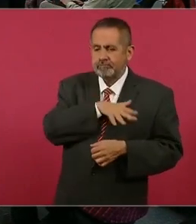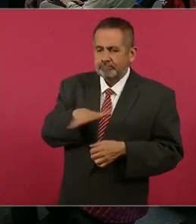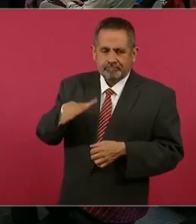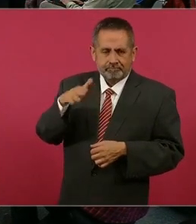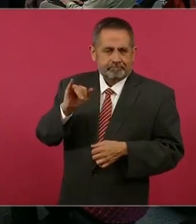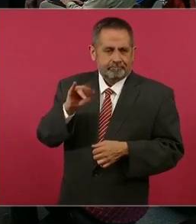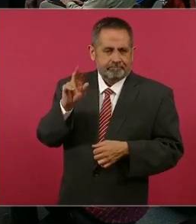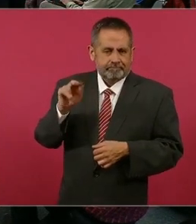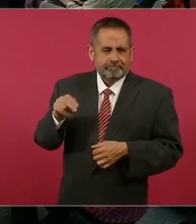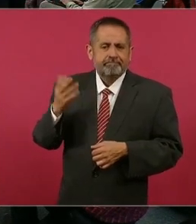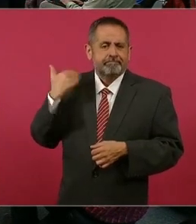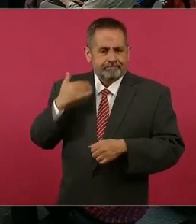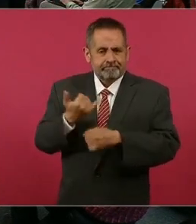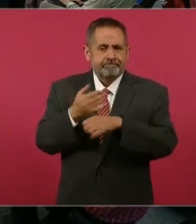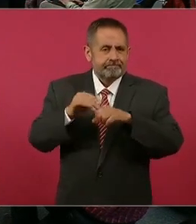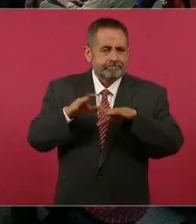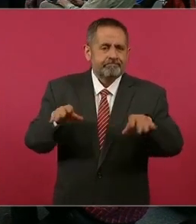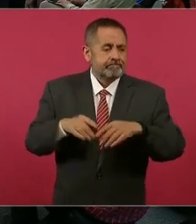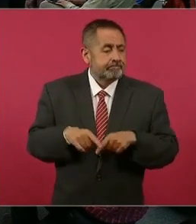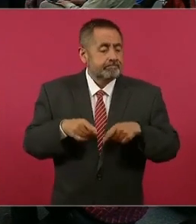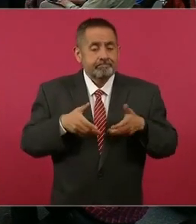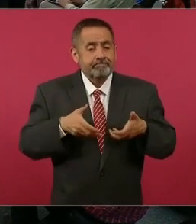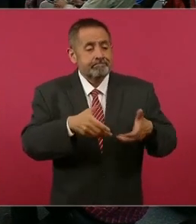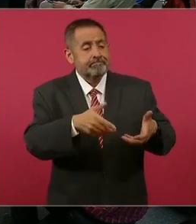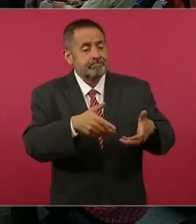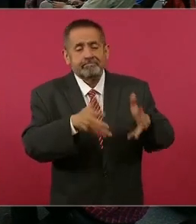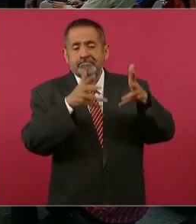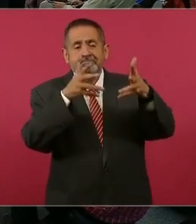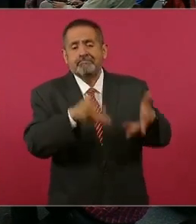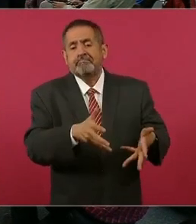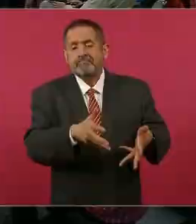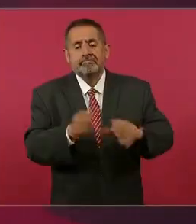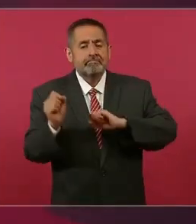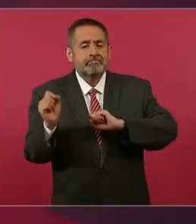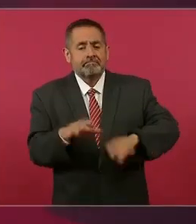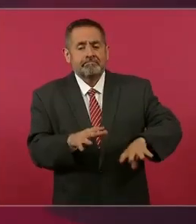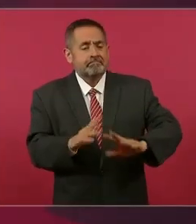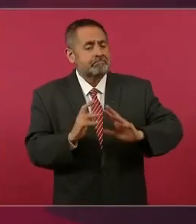Iván lo informó, lo dejaron abandonado.